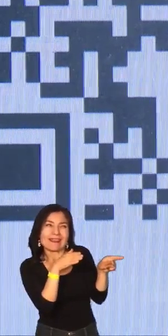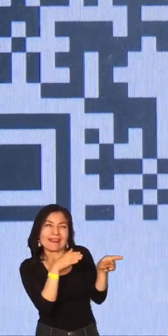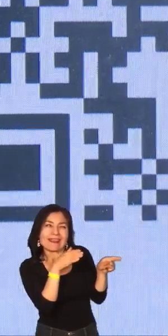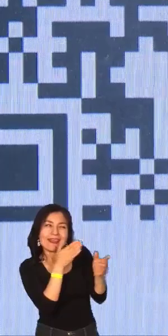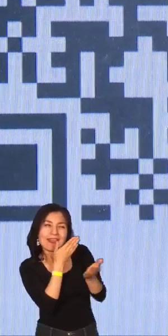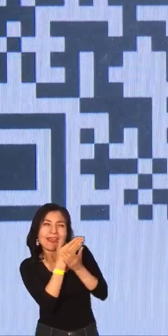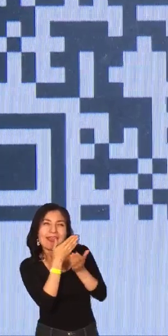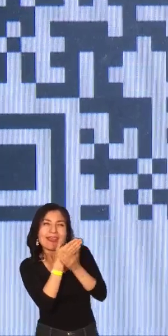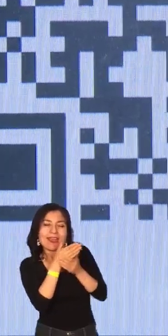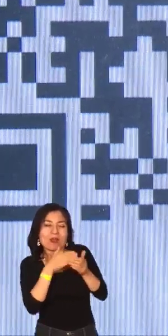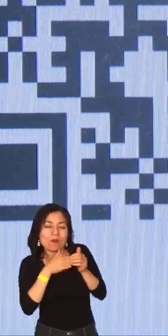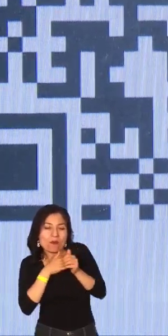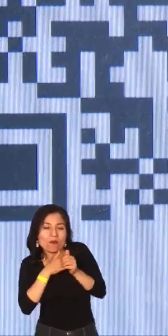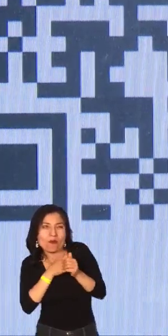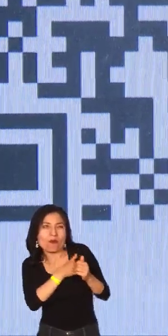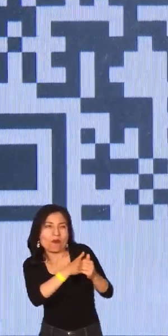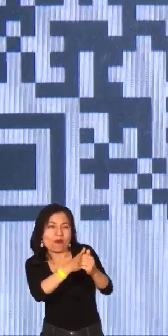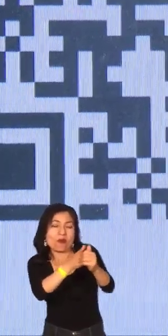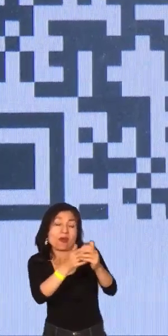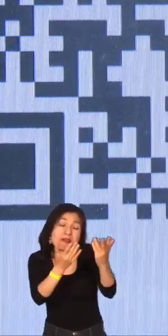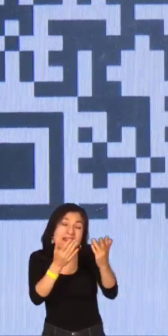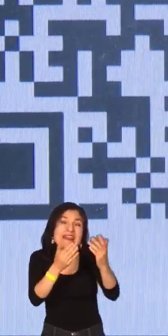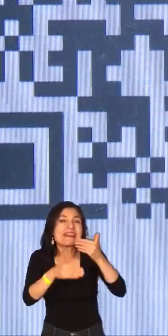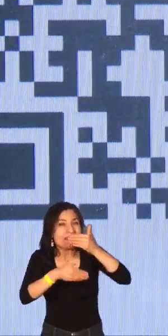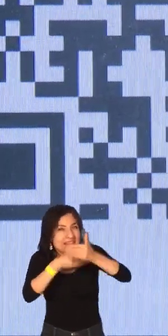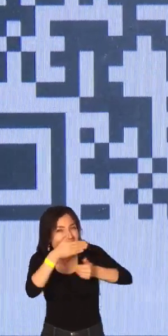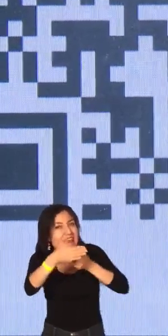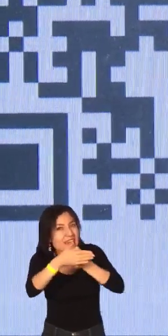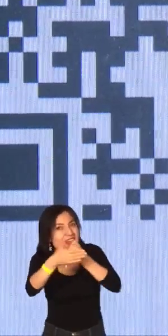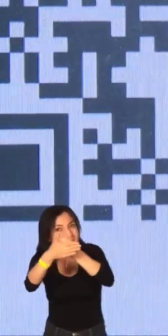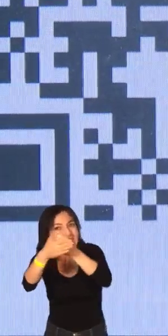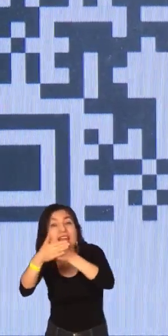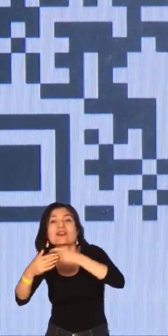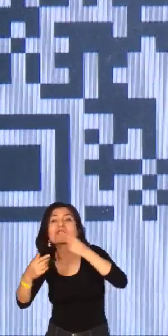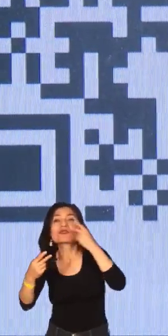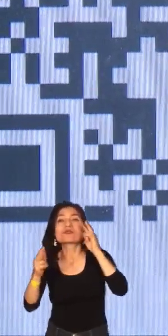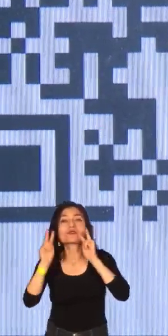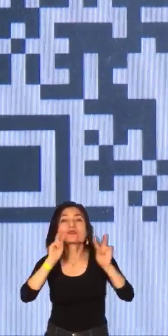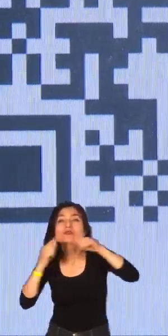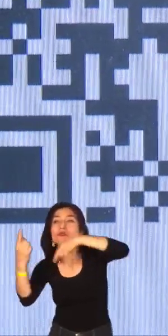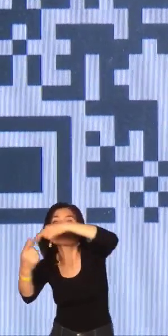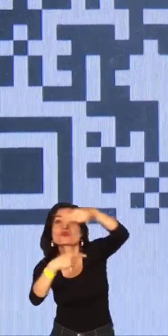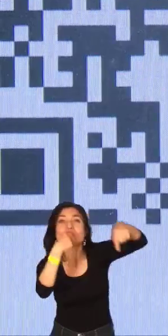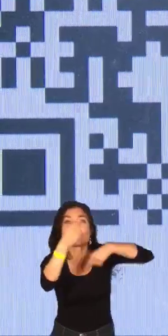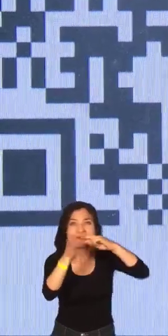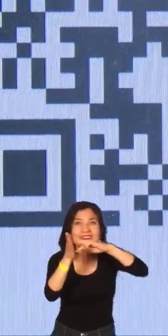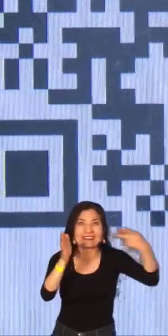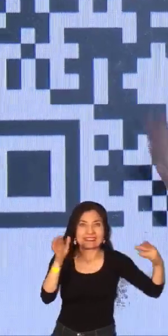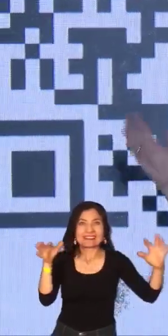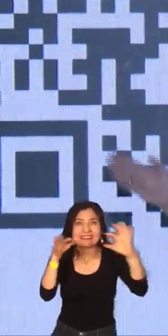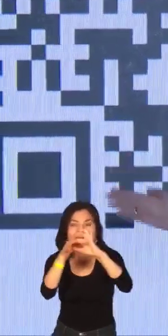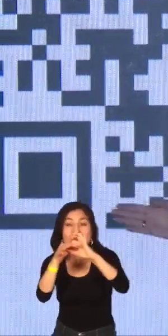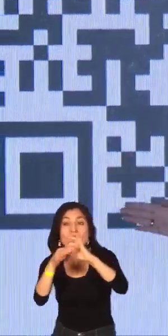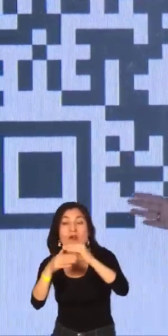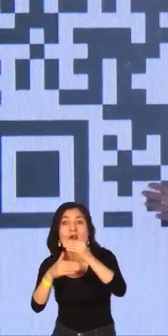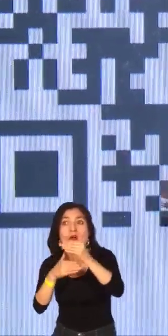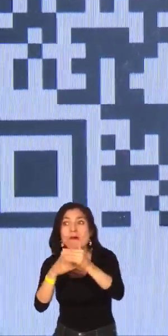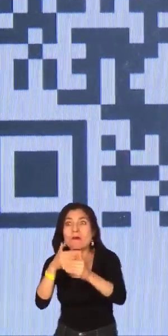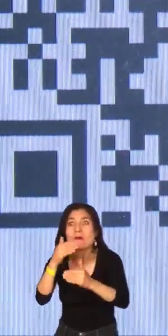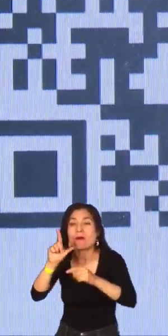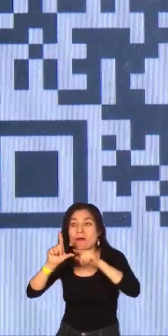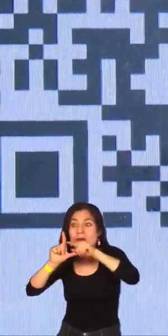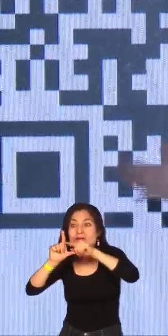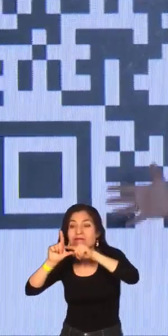ruta. Vamos trabajando en el destino turístico inteligente. Cuando estemos más cerca de cumplir esos indicadores, ahora